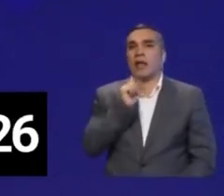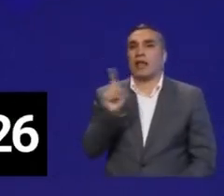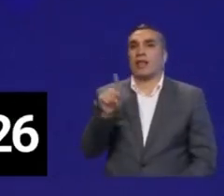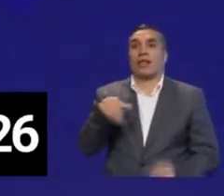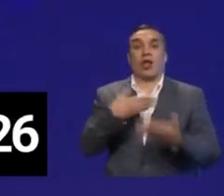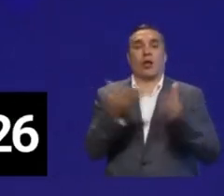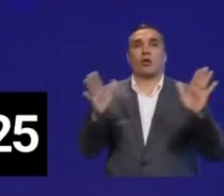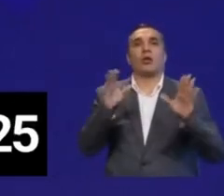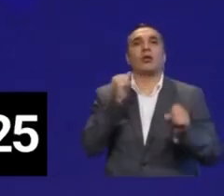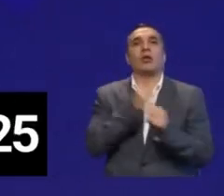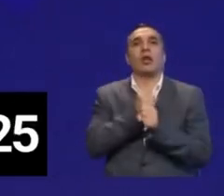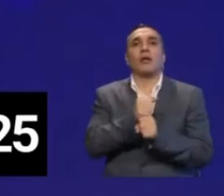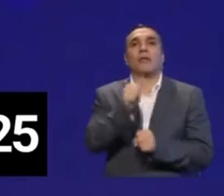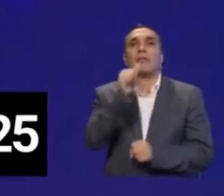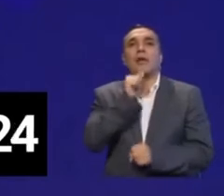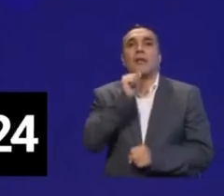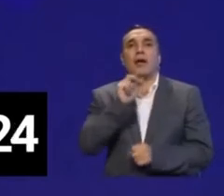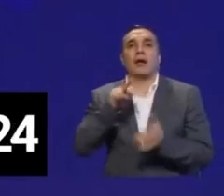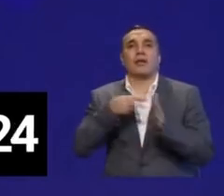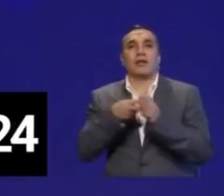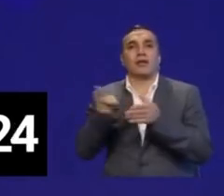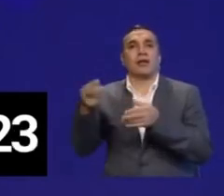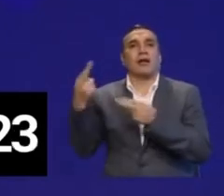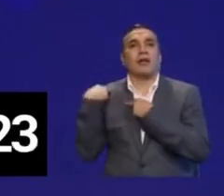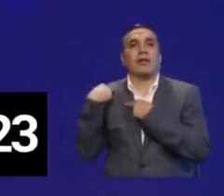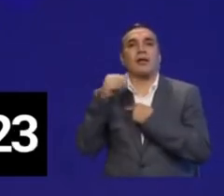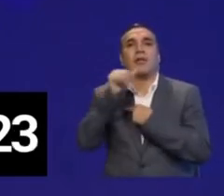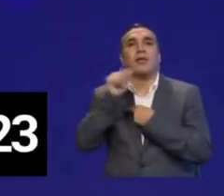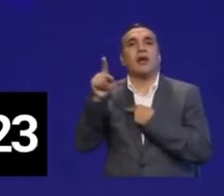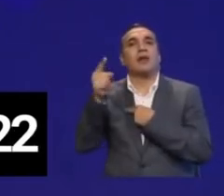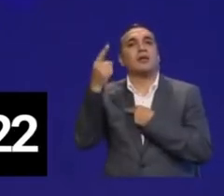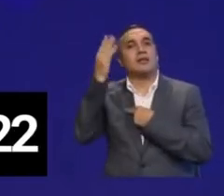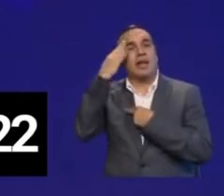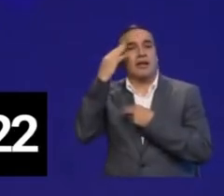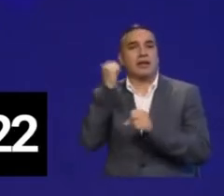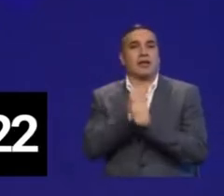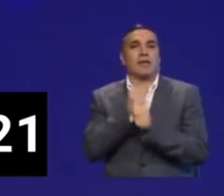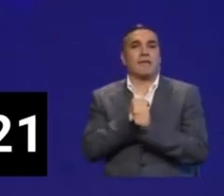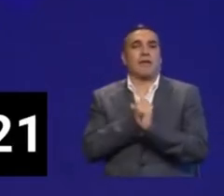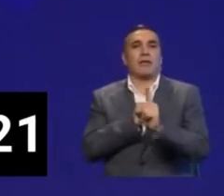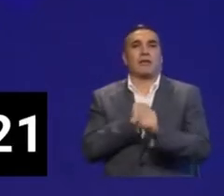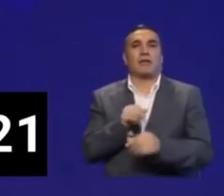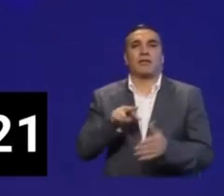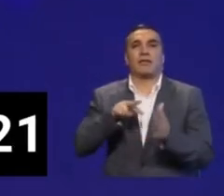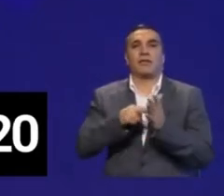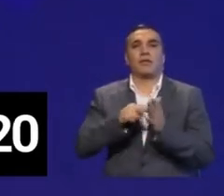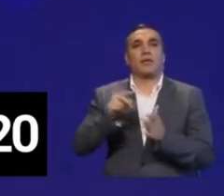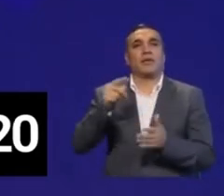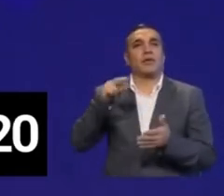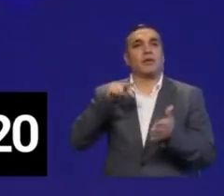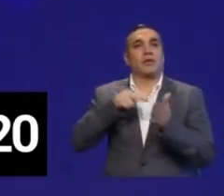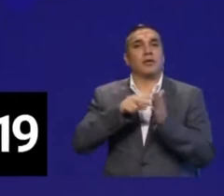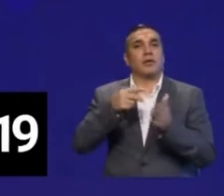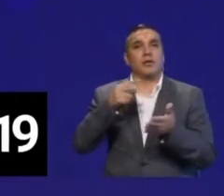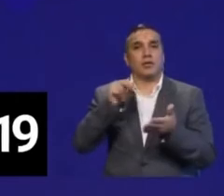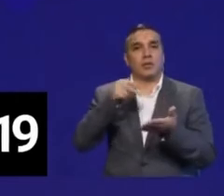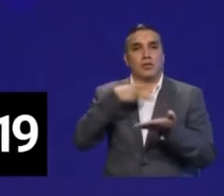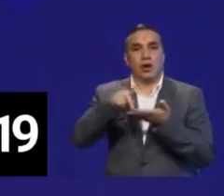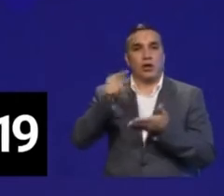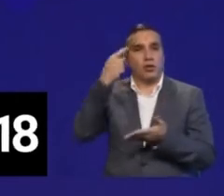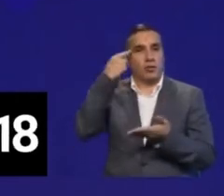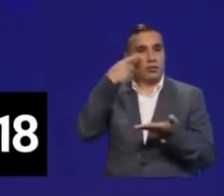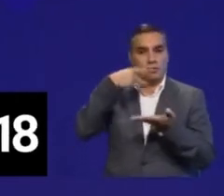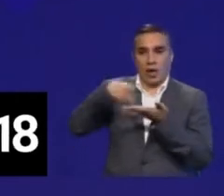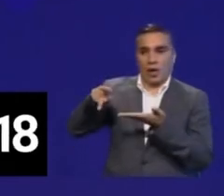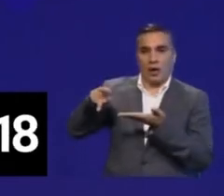es operación privada. Y la diferencia es sensible porque no implica la transferencia de activos del Estado, no implica la transferencia de activos del